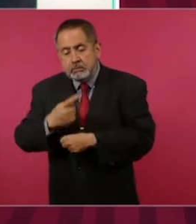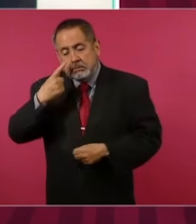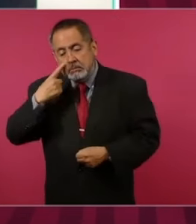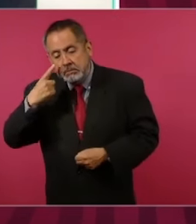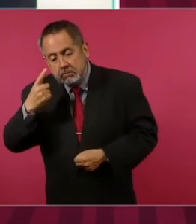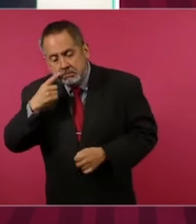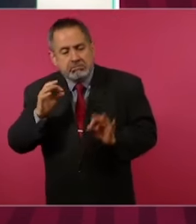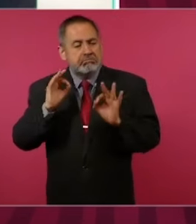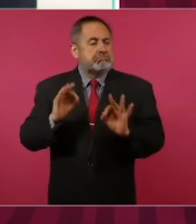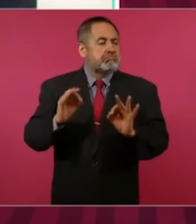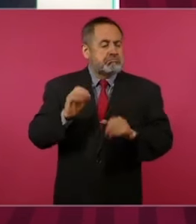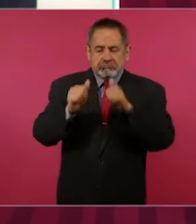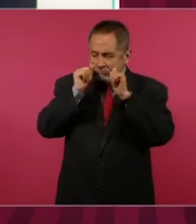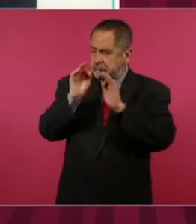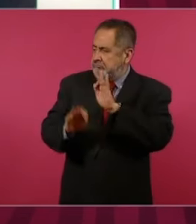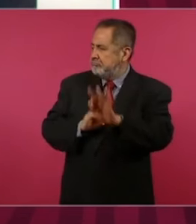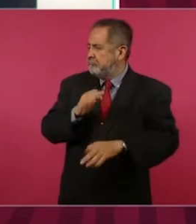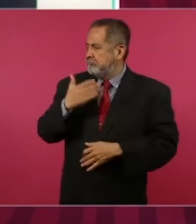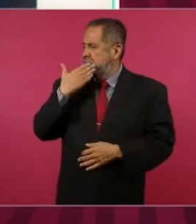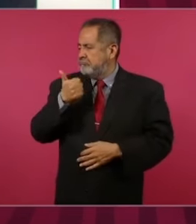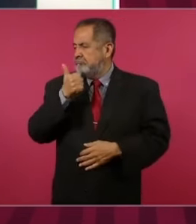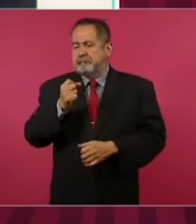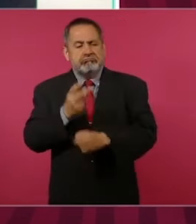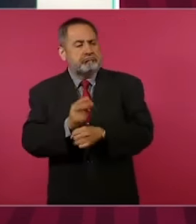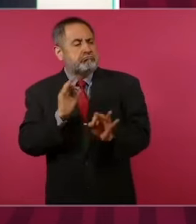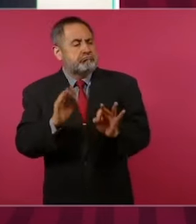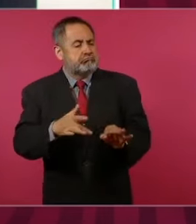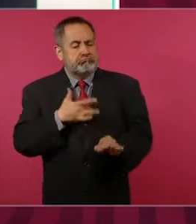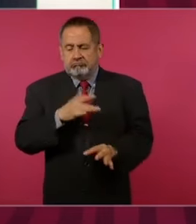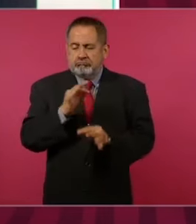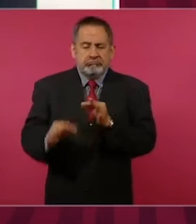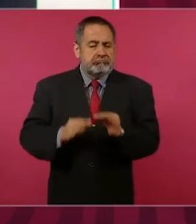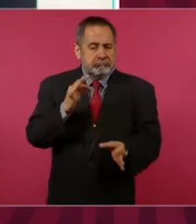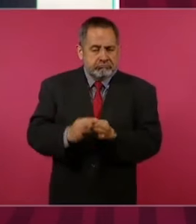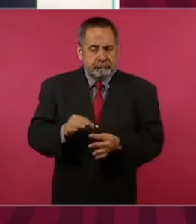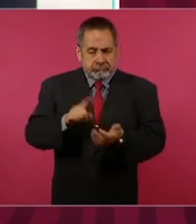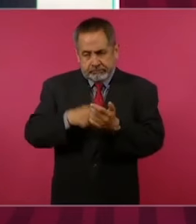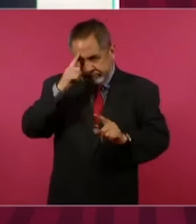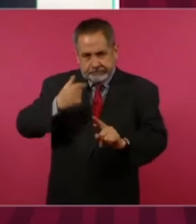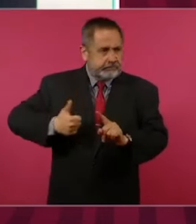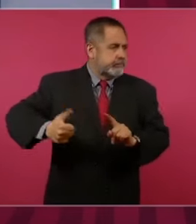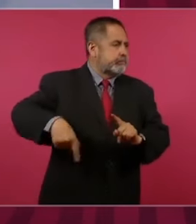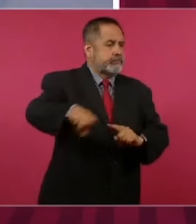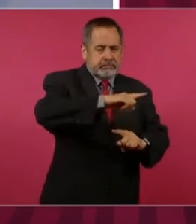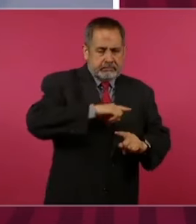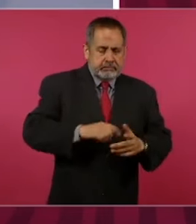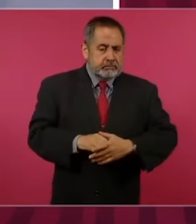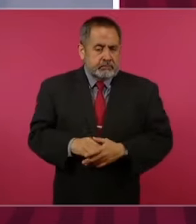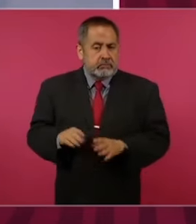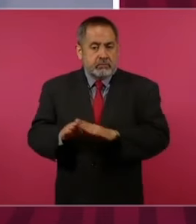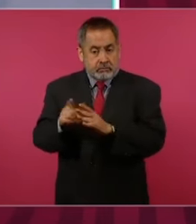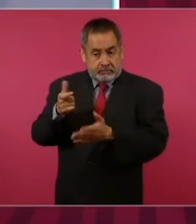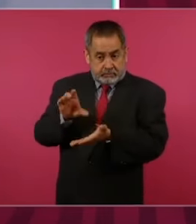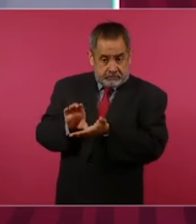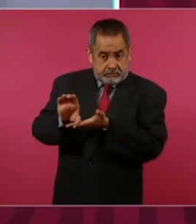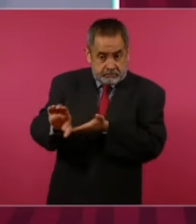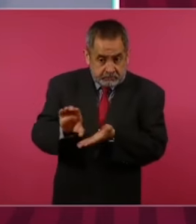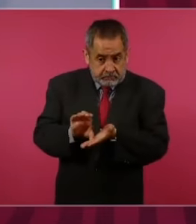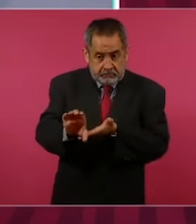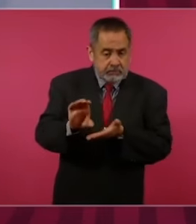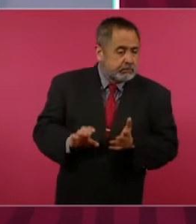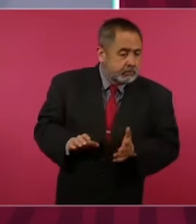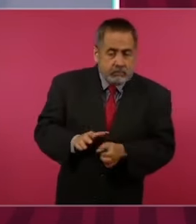atención adecuada, oportuna y humana en cada unidad médica de primer nivel, usando el recurso para